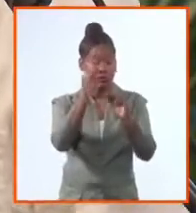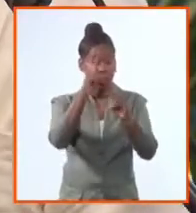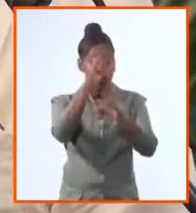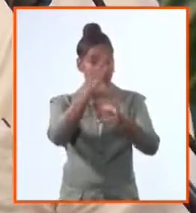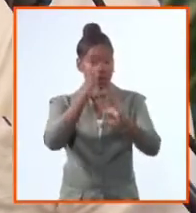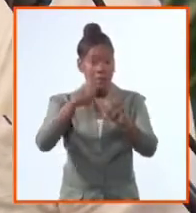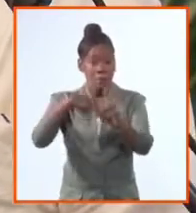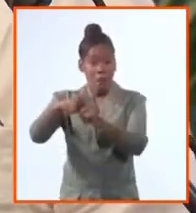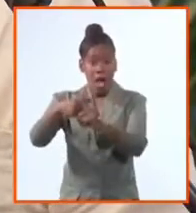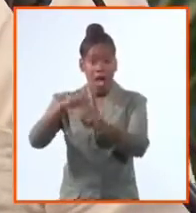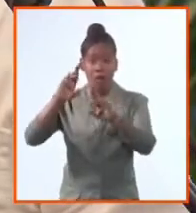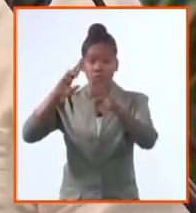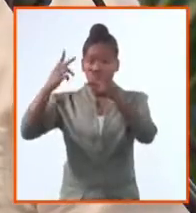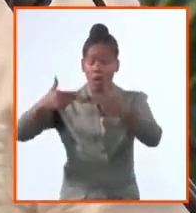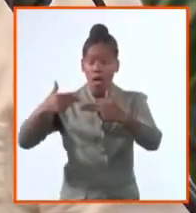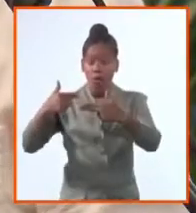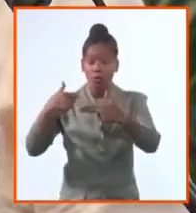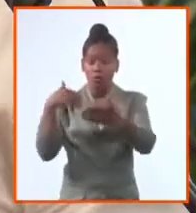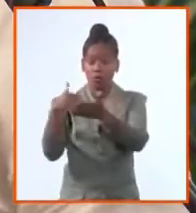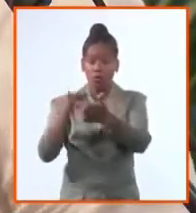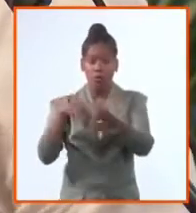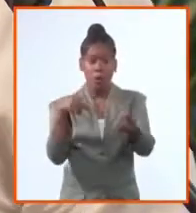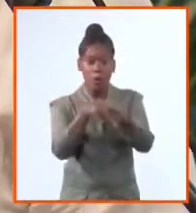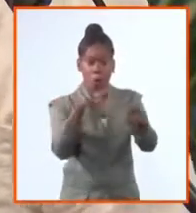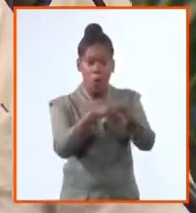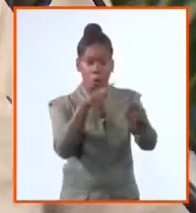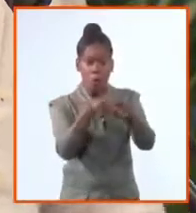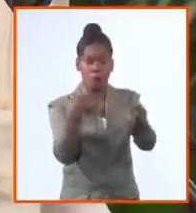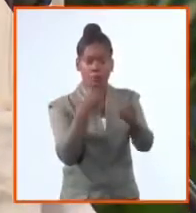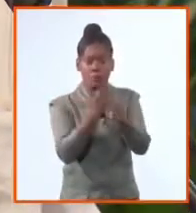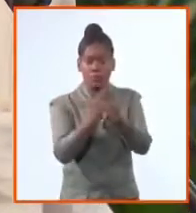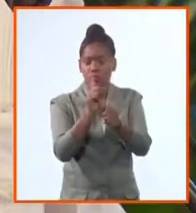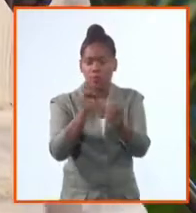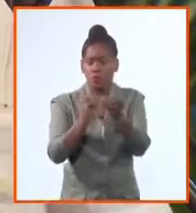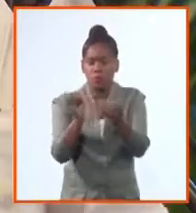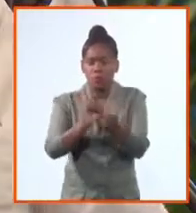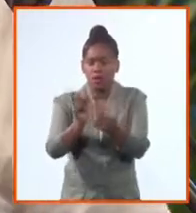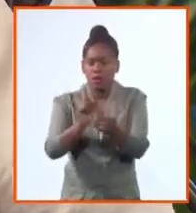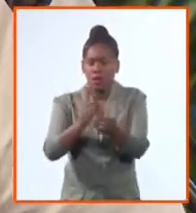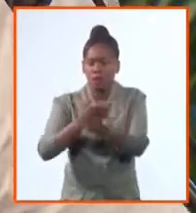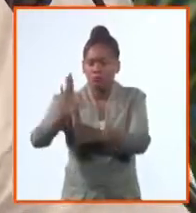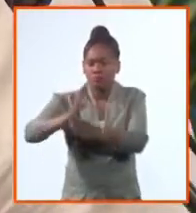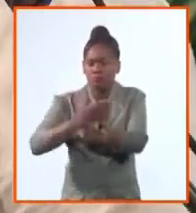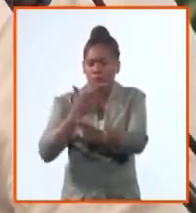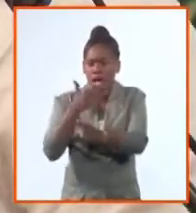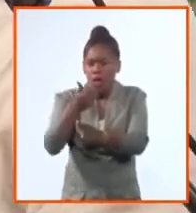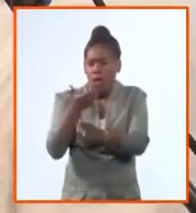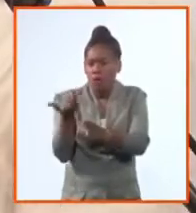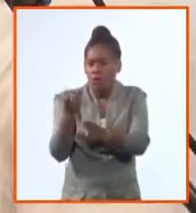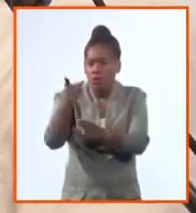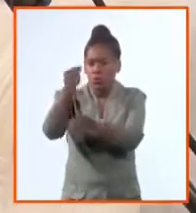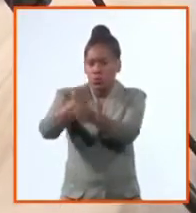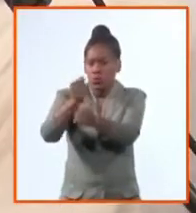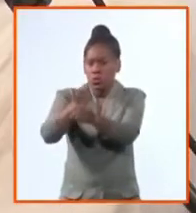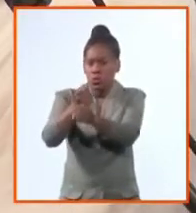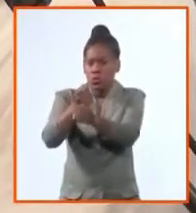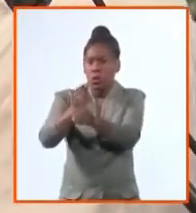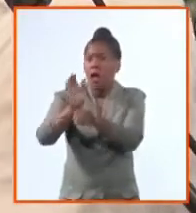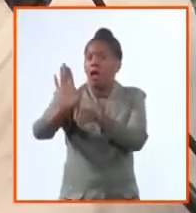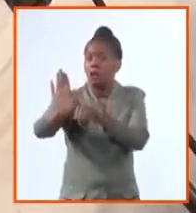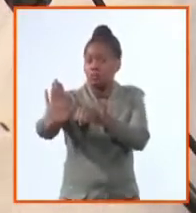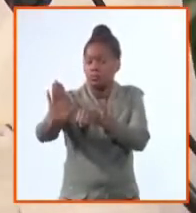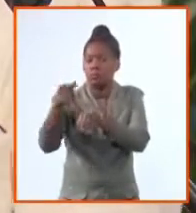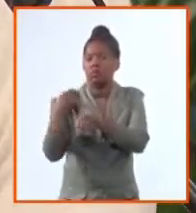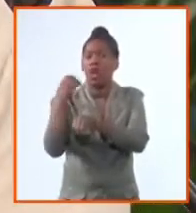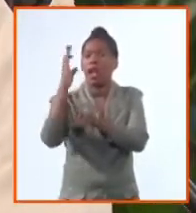que mirarle a la cara, pero el tema no tiene soluciones fáciles, y de hecho es hasta difícil hablar de eso, porque hay que muchos